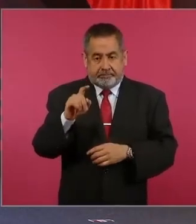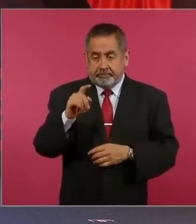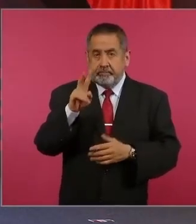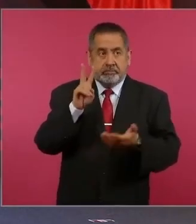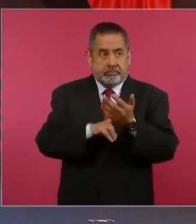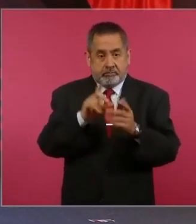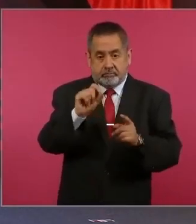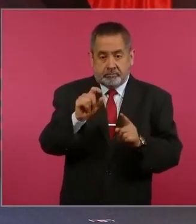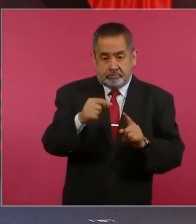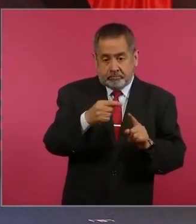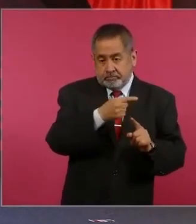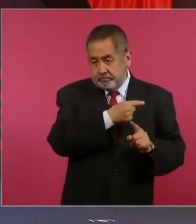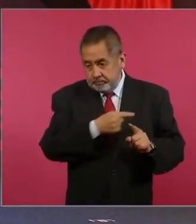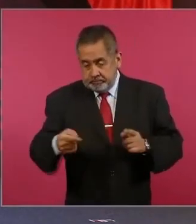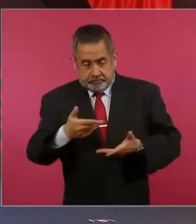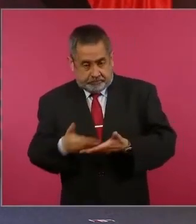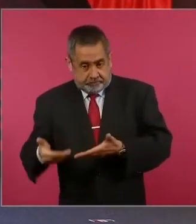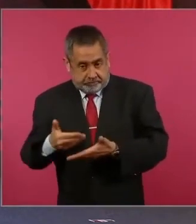a la fecha